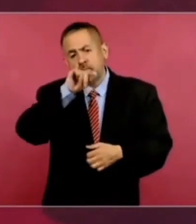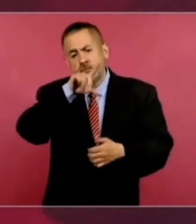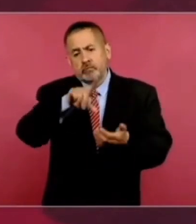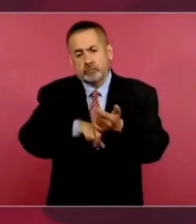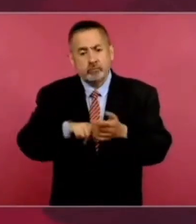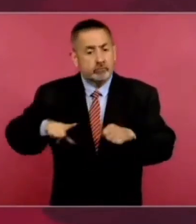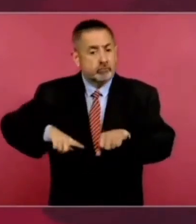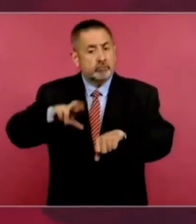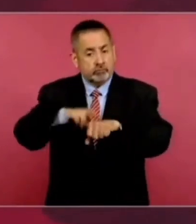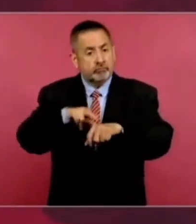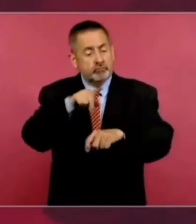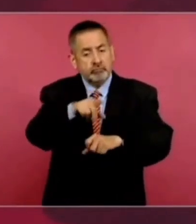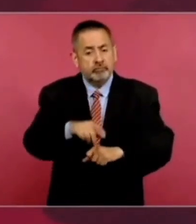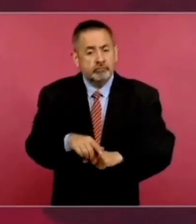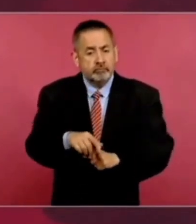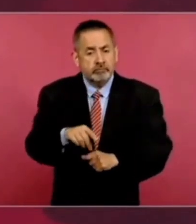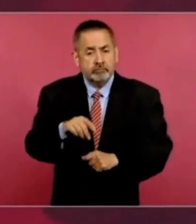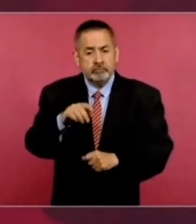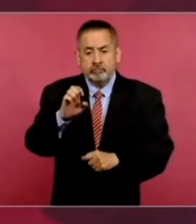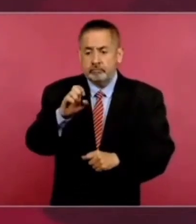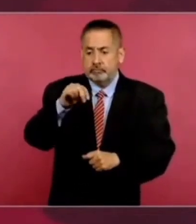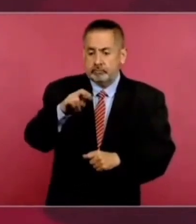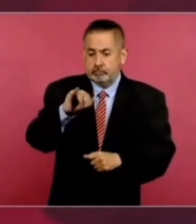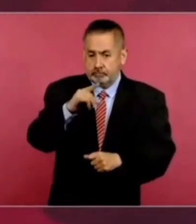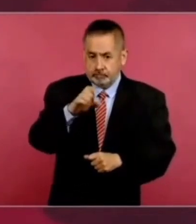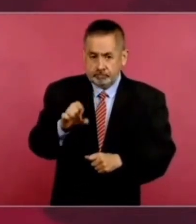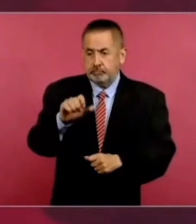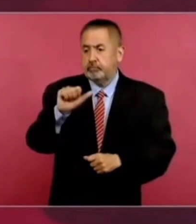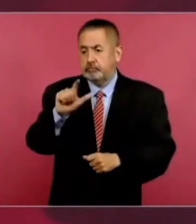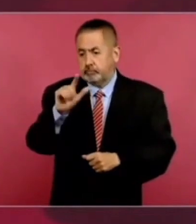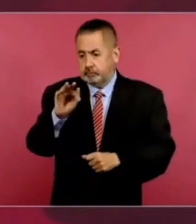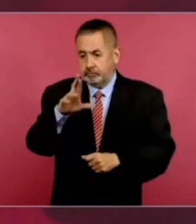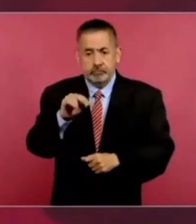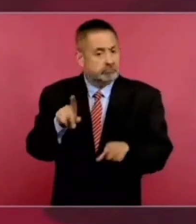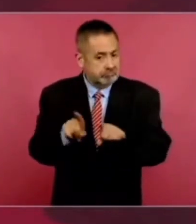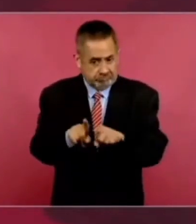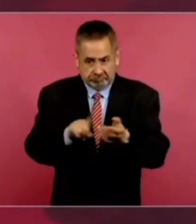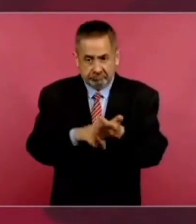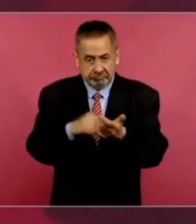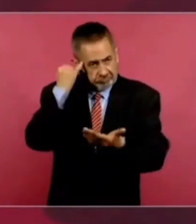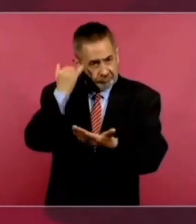el gobernador Enrique Alfaro está proponiendo lo mismo